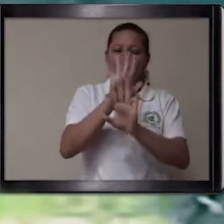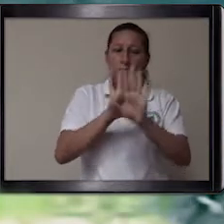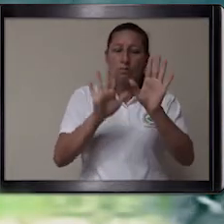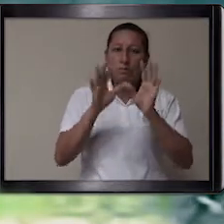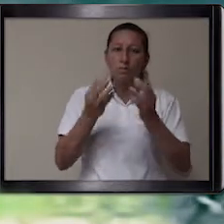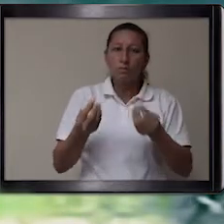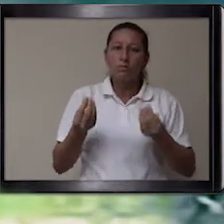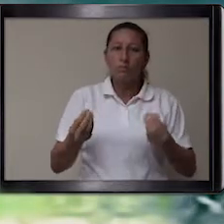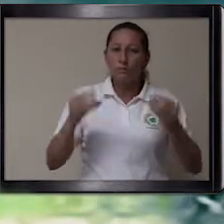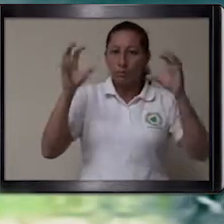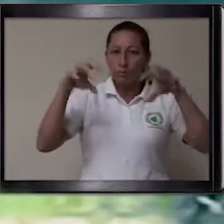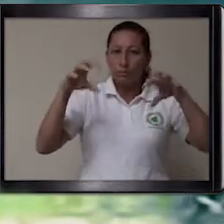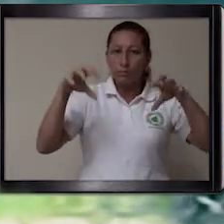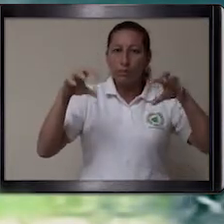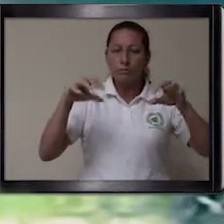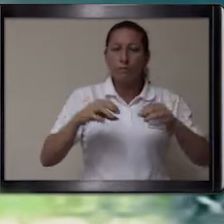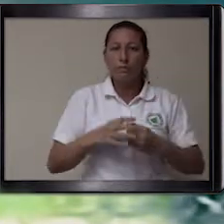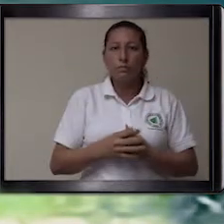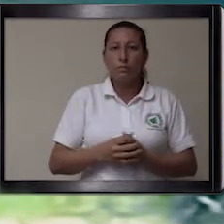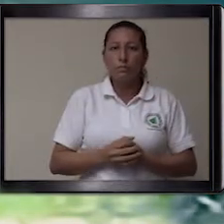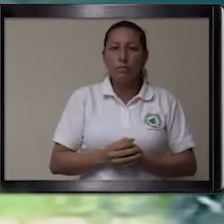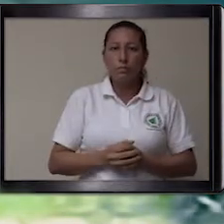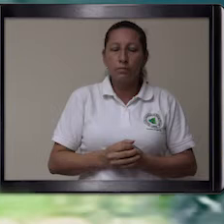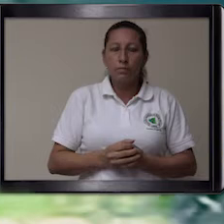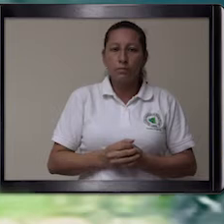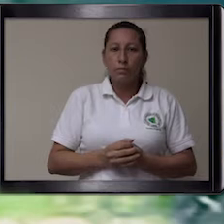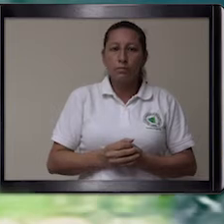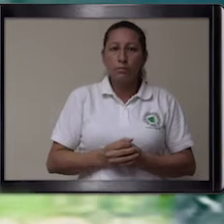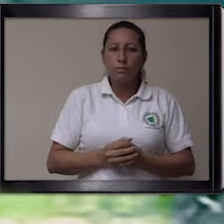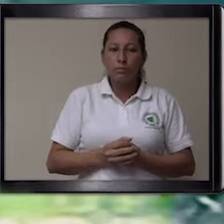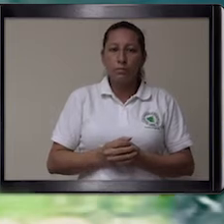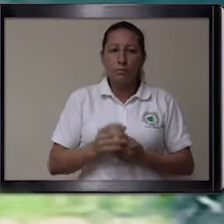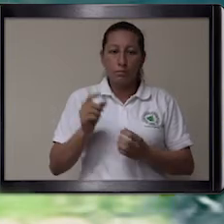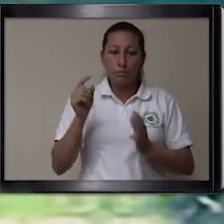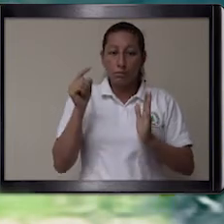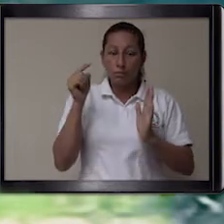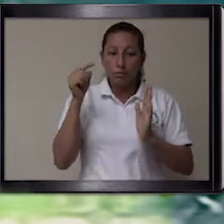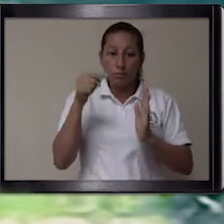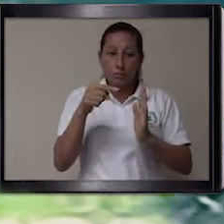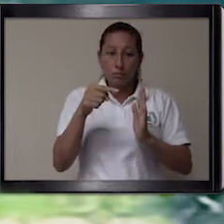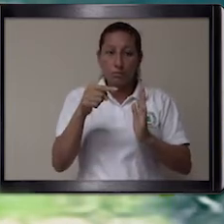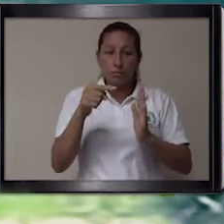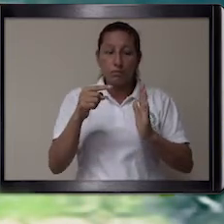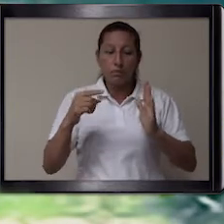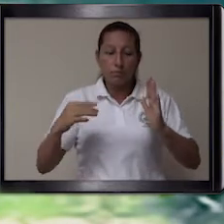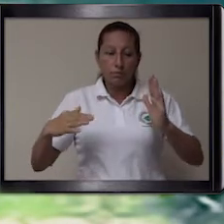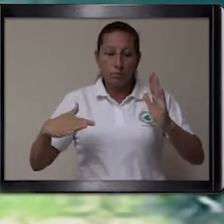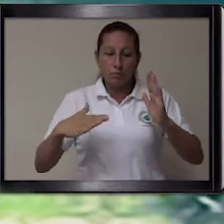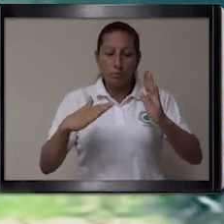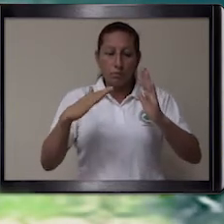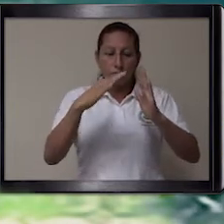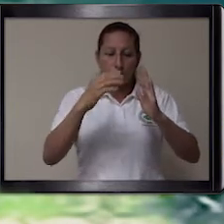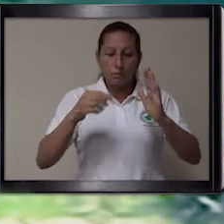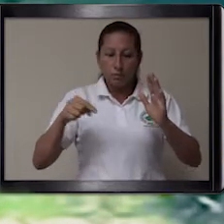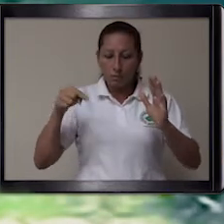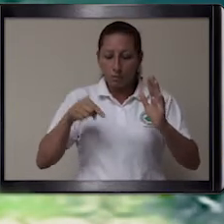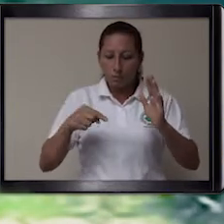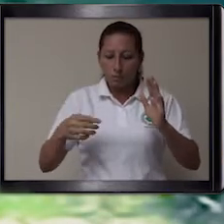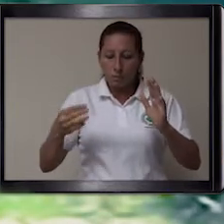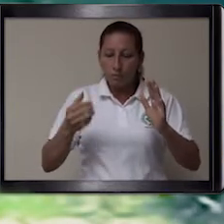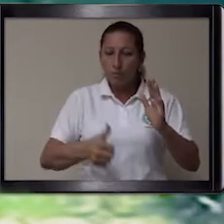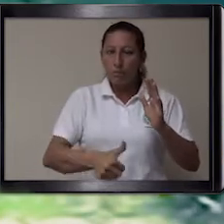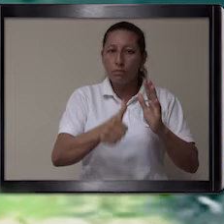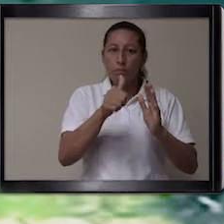la época lluviosa, porque la precipitación, o sea, las lluvias, al penetrar el suelo,